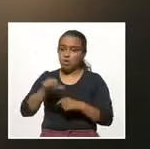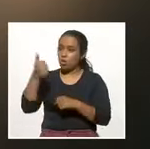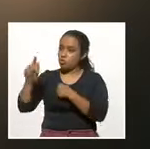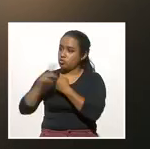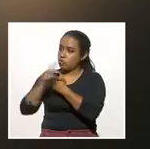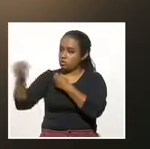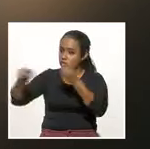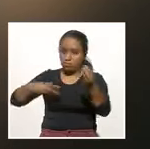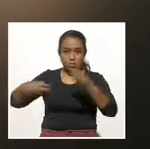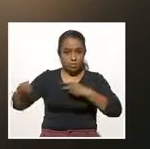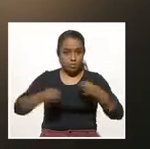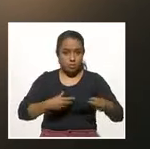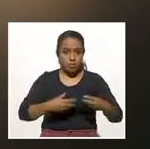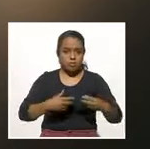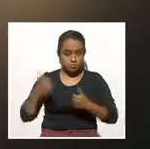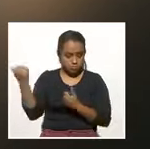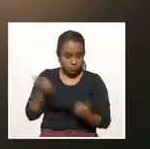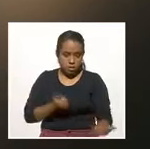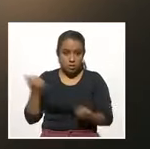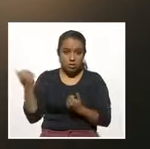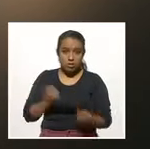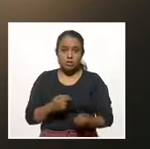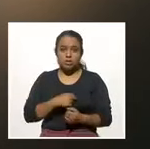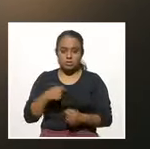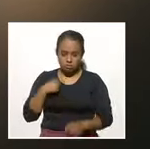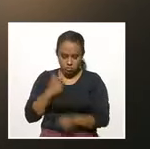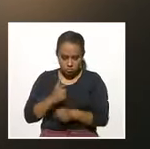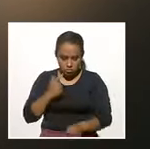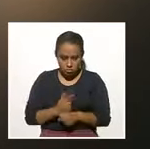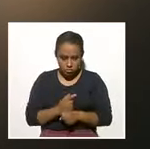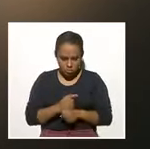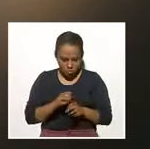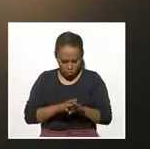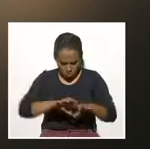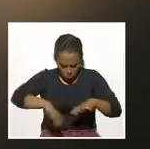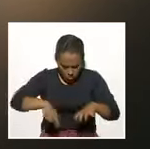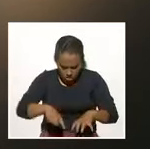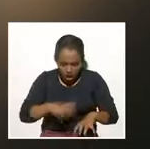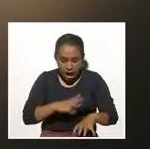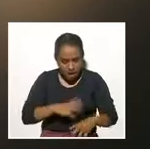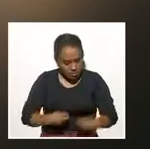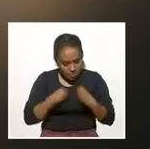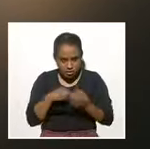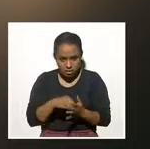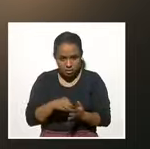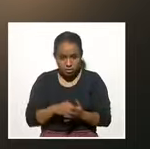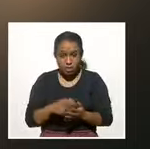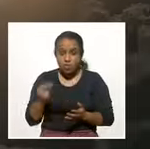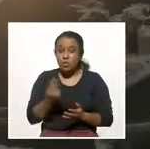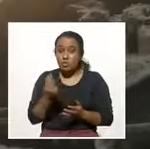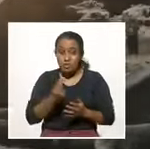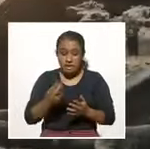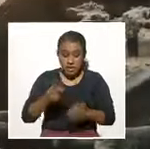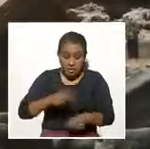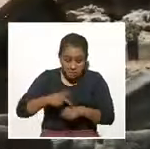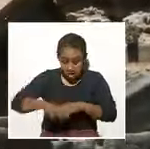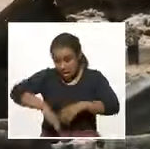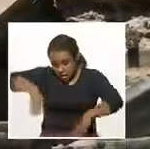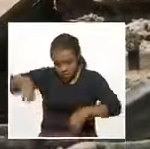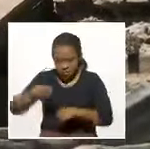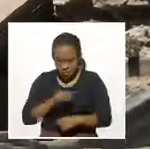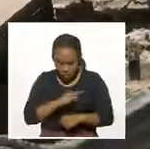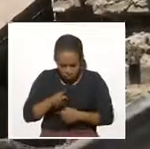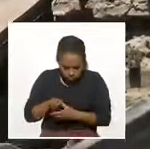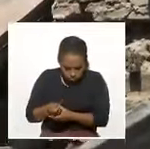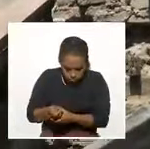mundo, donde podemos detectar vidas en los escombros sin necesidad de sacar todos los ladrillos primero.